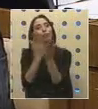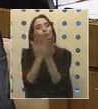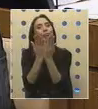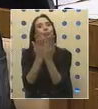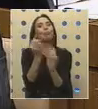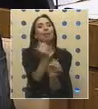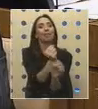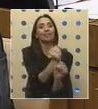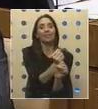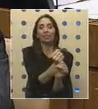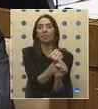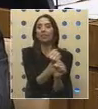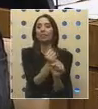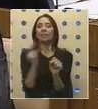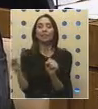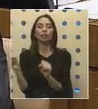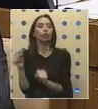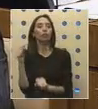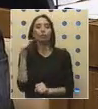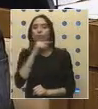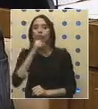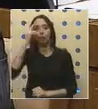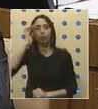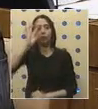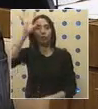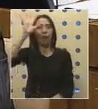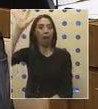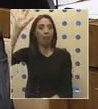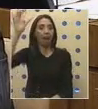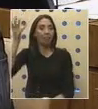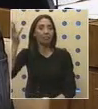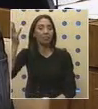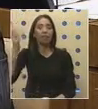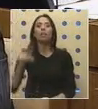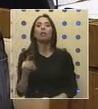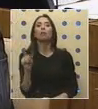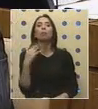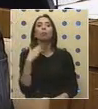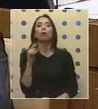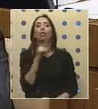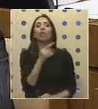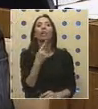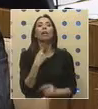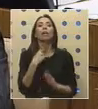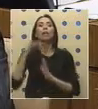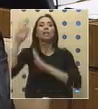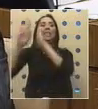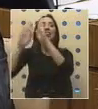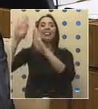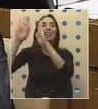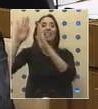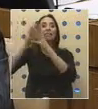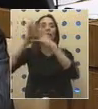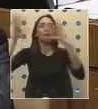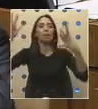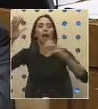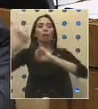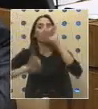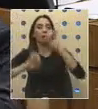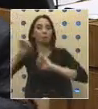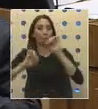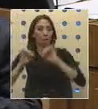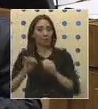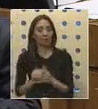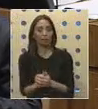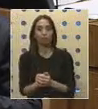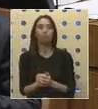alegato oblicuo, falaz, porque lo que hace es hacerse cargo de los intereses de las grandes empresas.